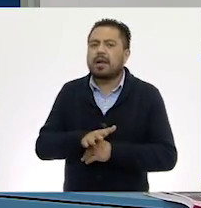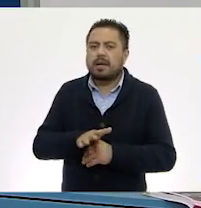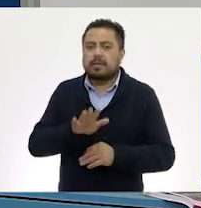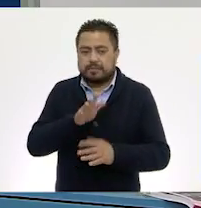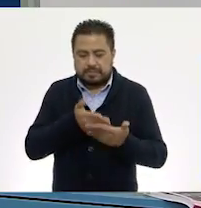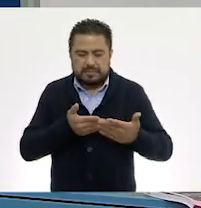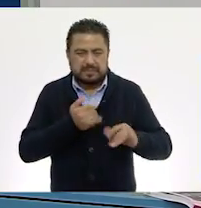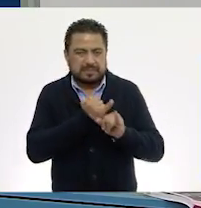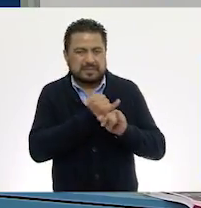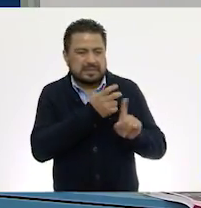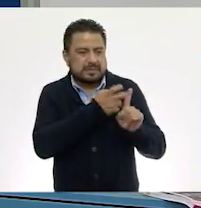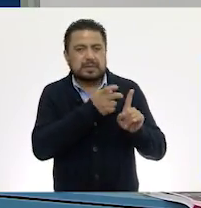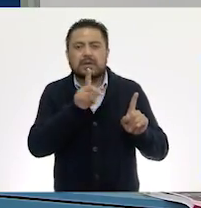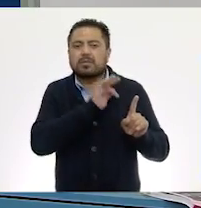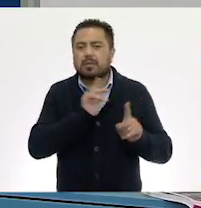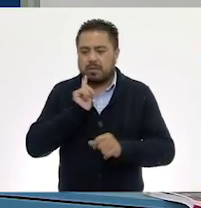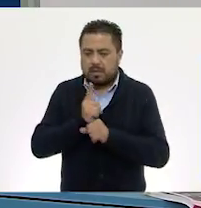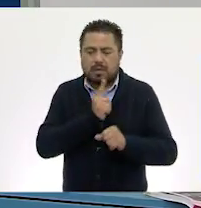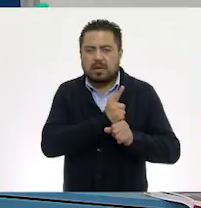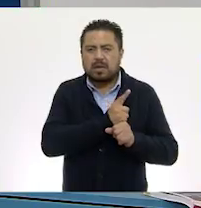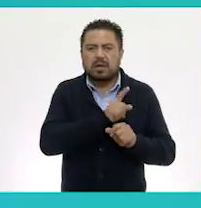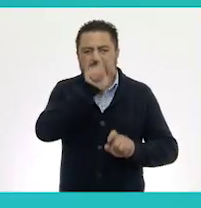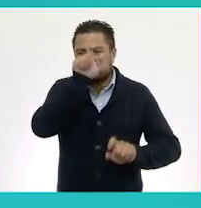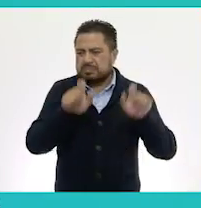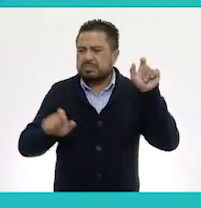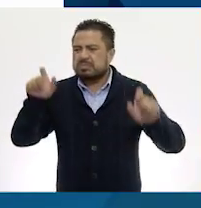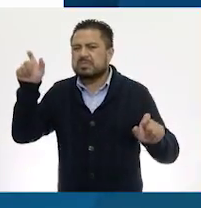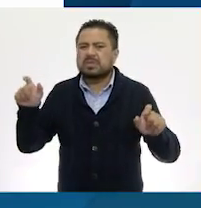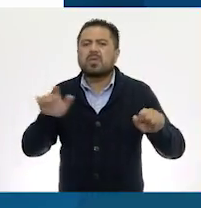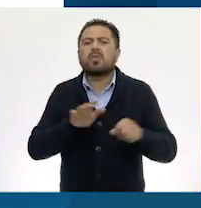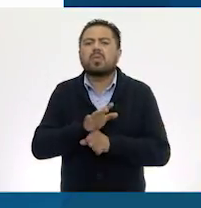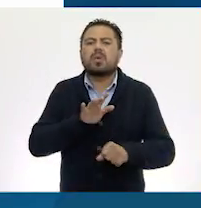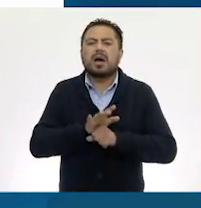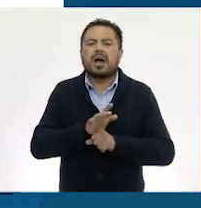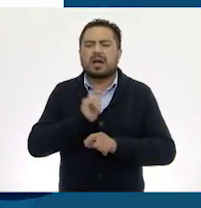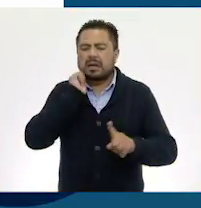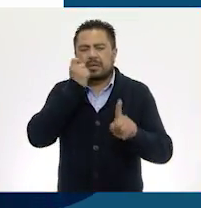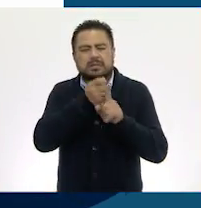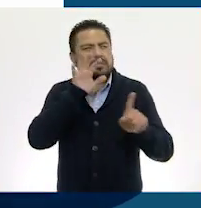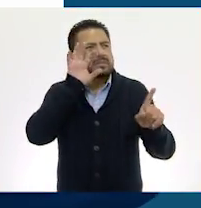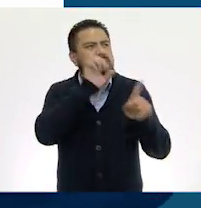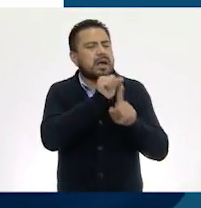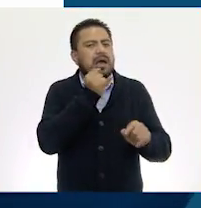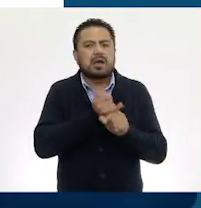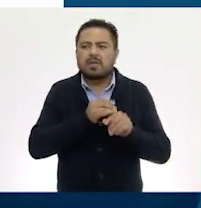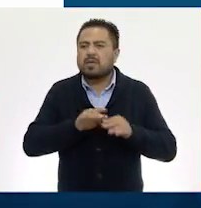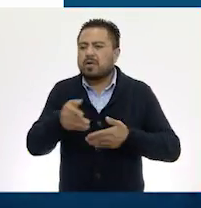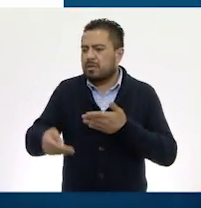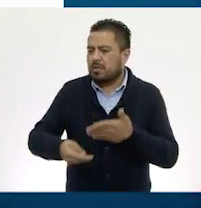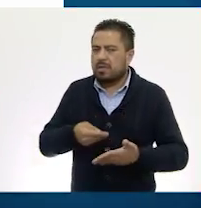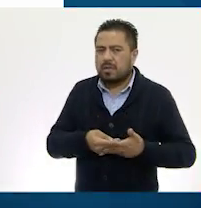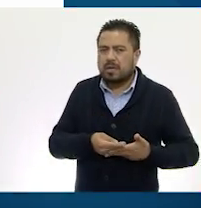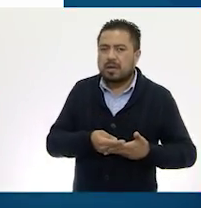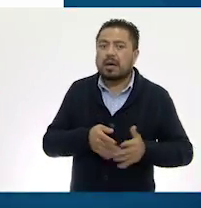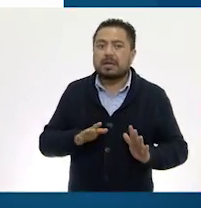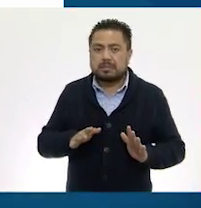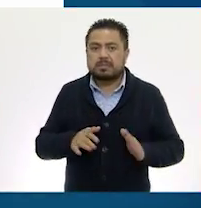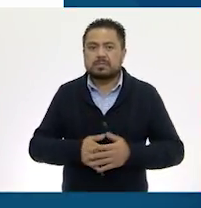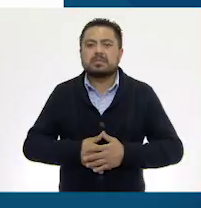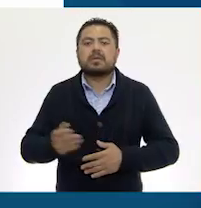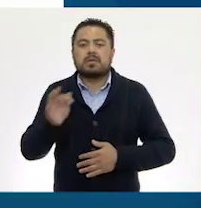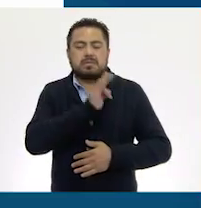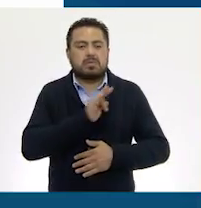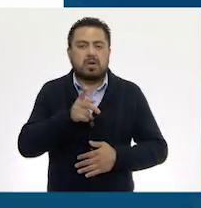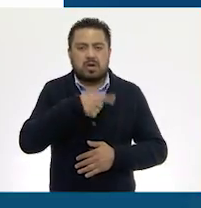en este sitio también podemos ver las referencias en las que se basan la información que nos proporciona.